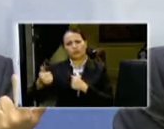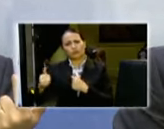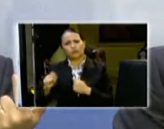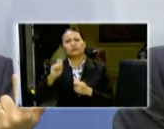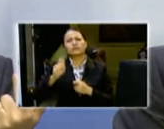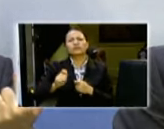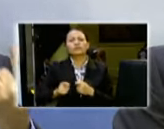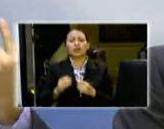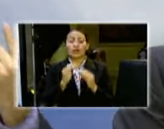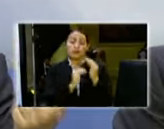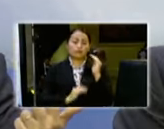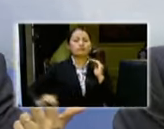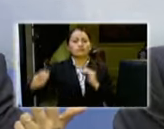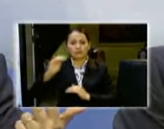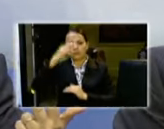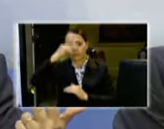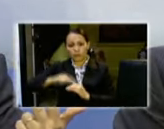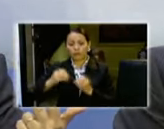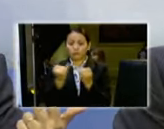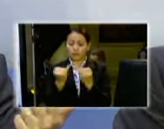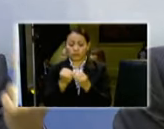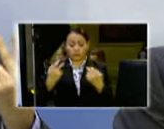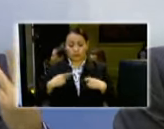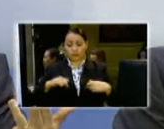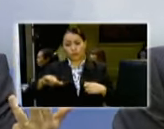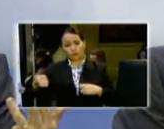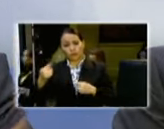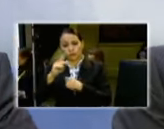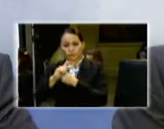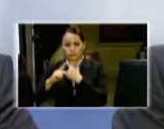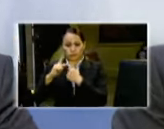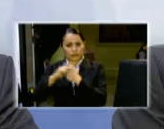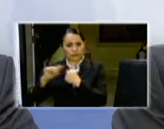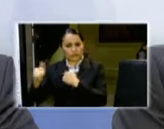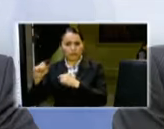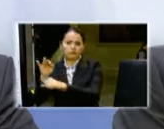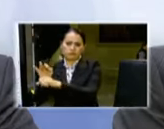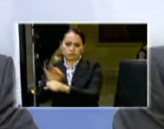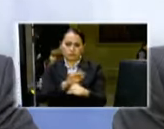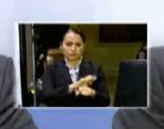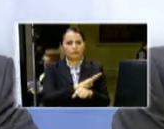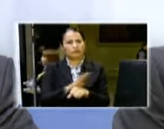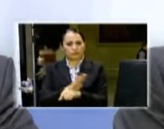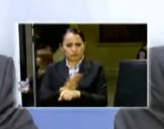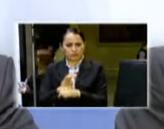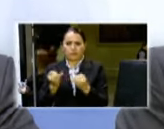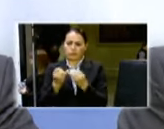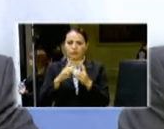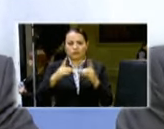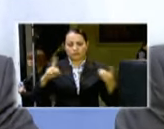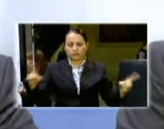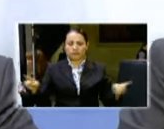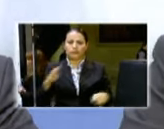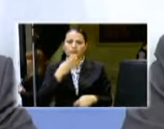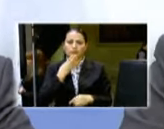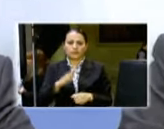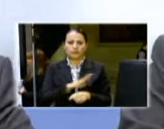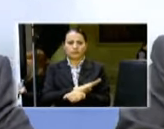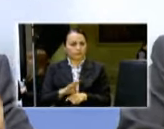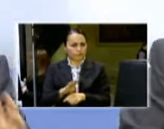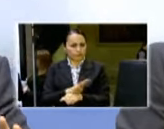prestigio internacional del país, que defienda los intereses de México en el exterior y que sirva como instrumento para generar desarrollo y bienestar a